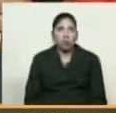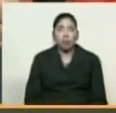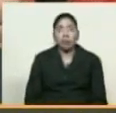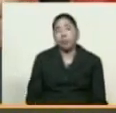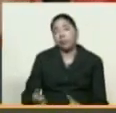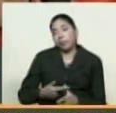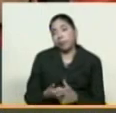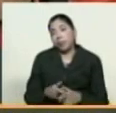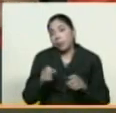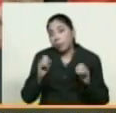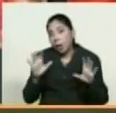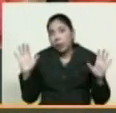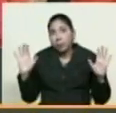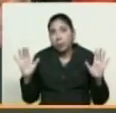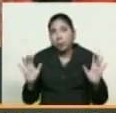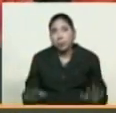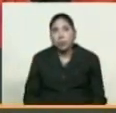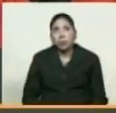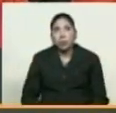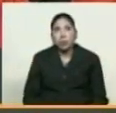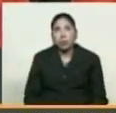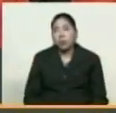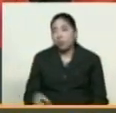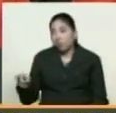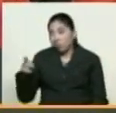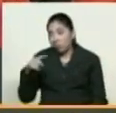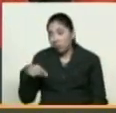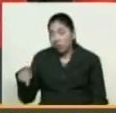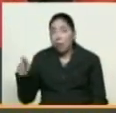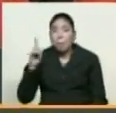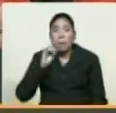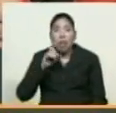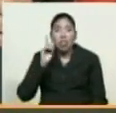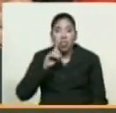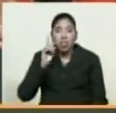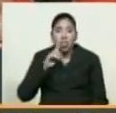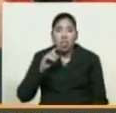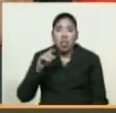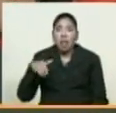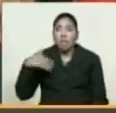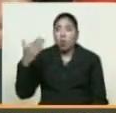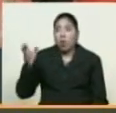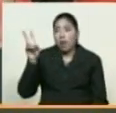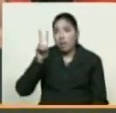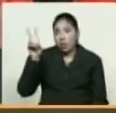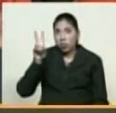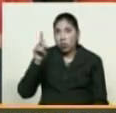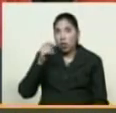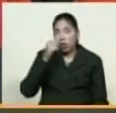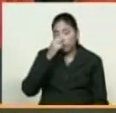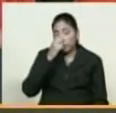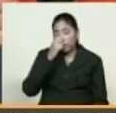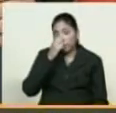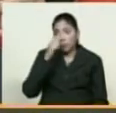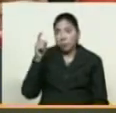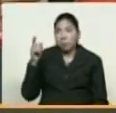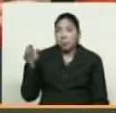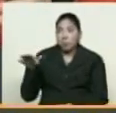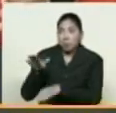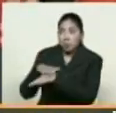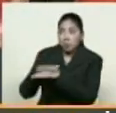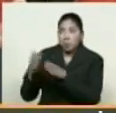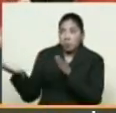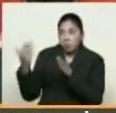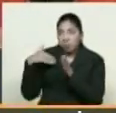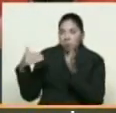esa oposición es la que va a decir mentiras fuera de Venezuela. Esa es la oposición que ha pedido sanciones contra Venezuela. Esa es la